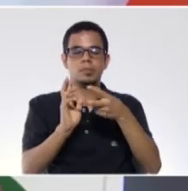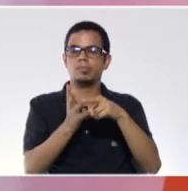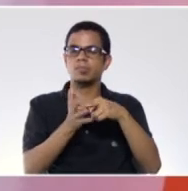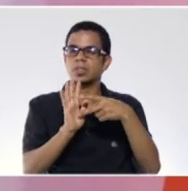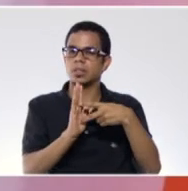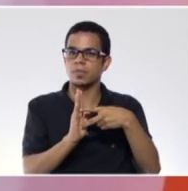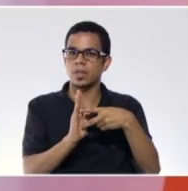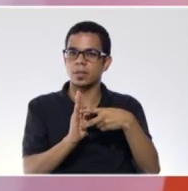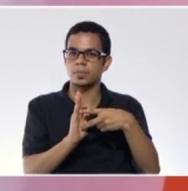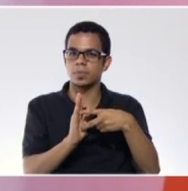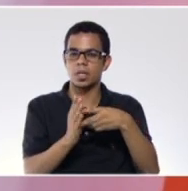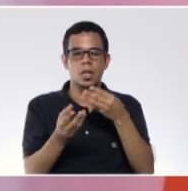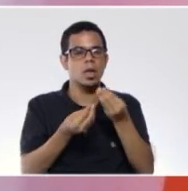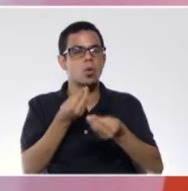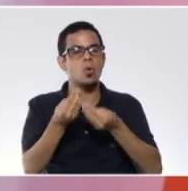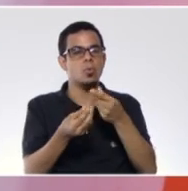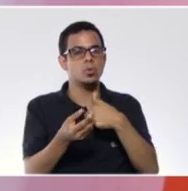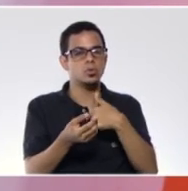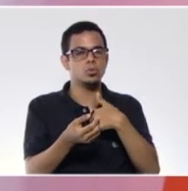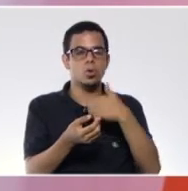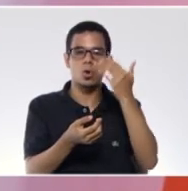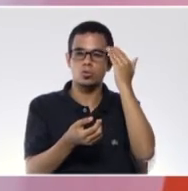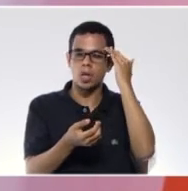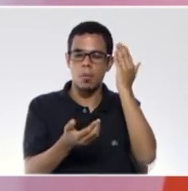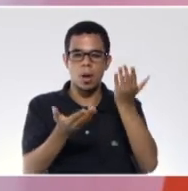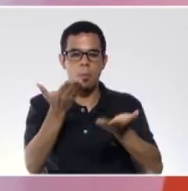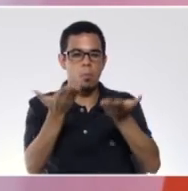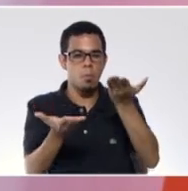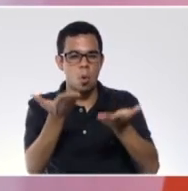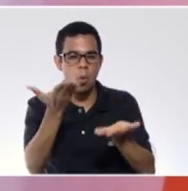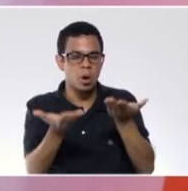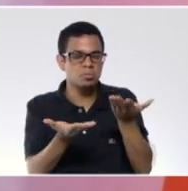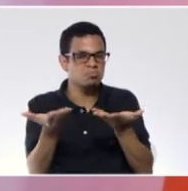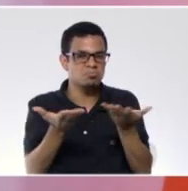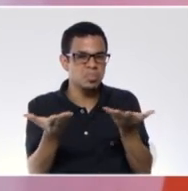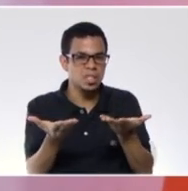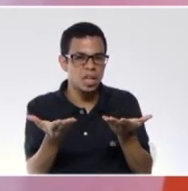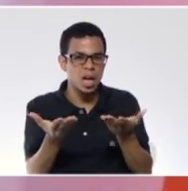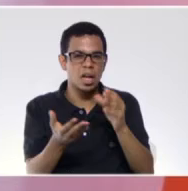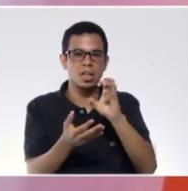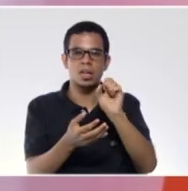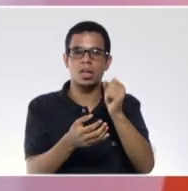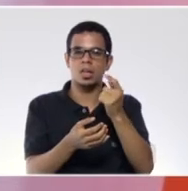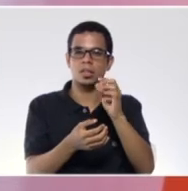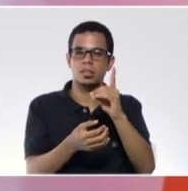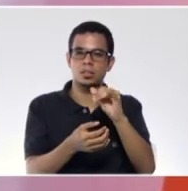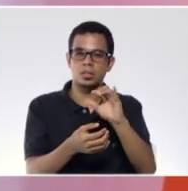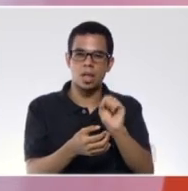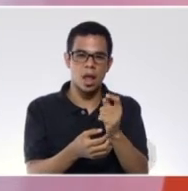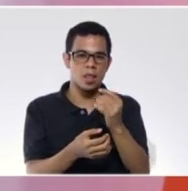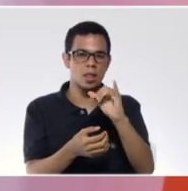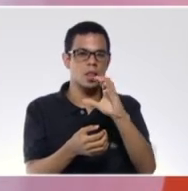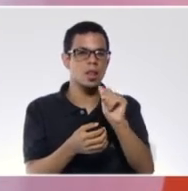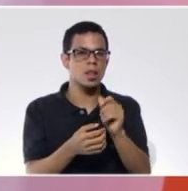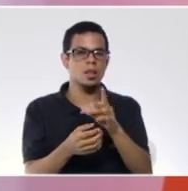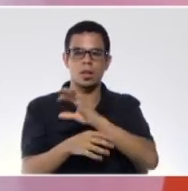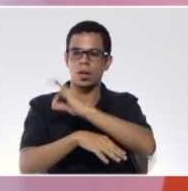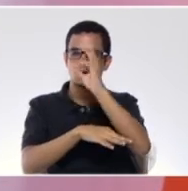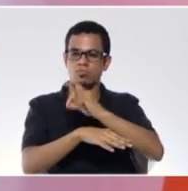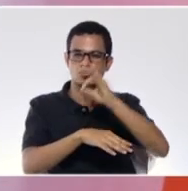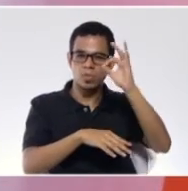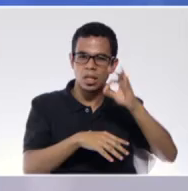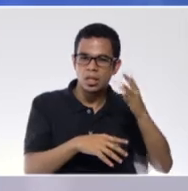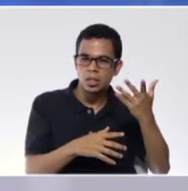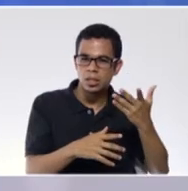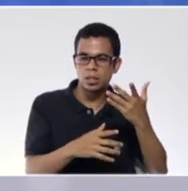de cómo yo voy a utilizar la estadística, de saber las probabilidades. De hecho, podemos utilizar a esos estudiantes que les gustan el fútbol, el básquet,